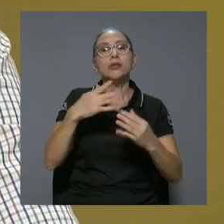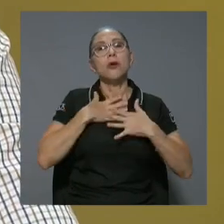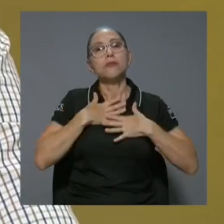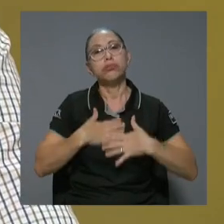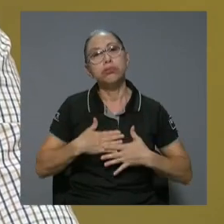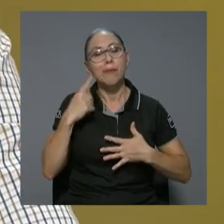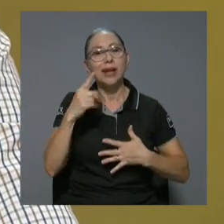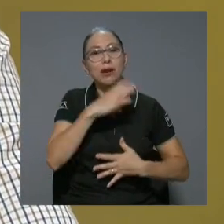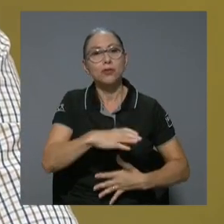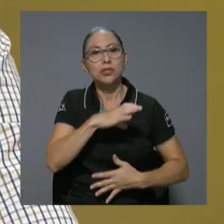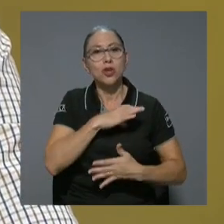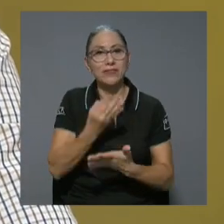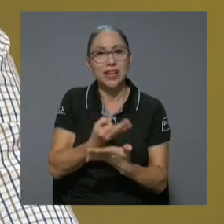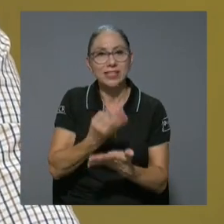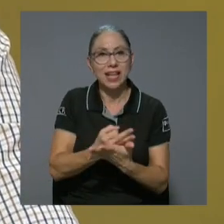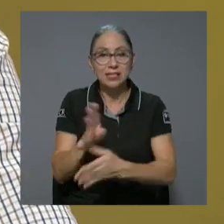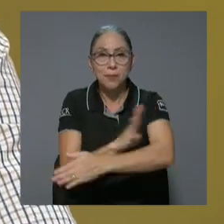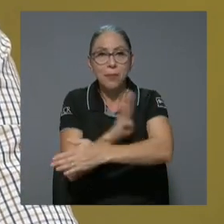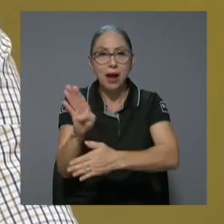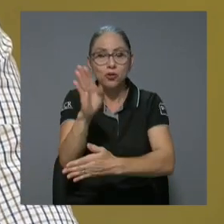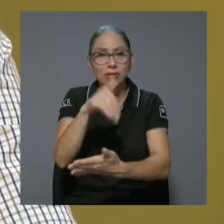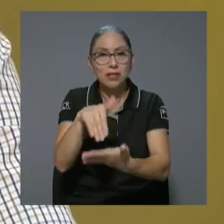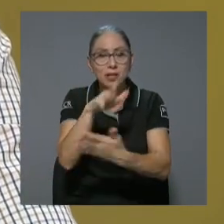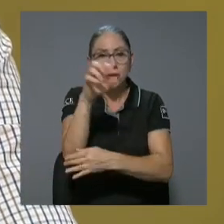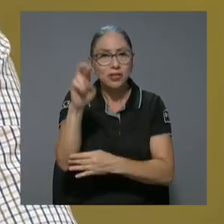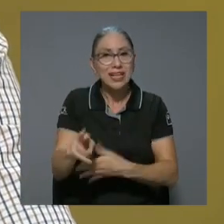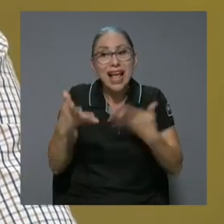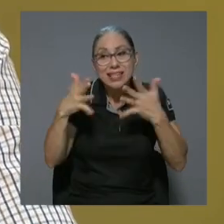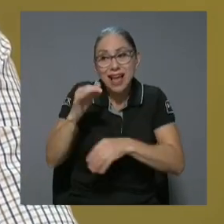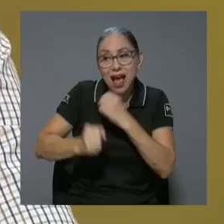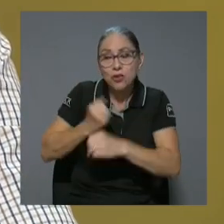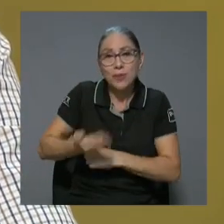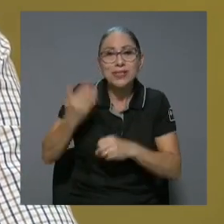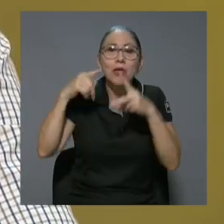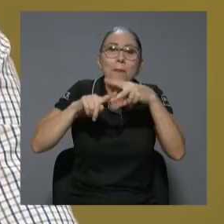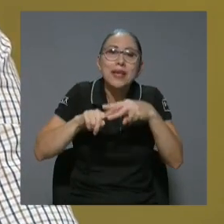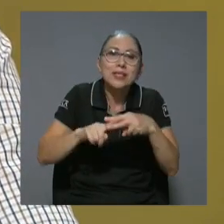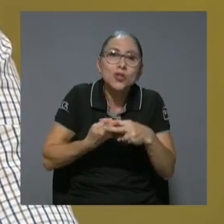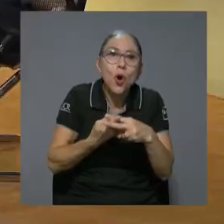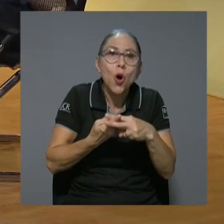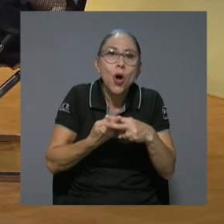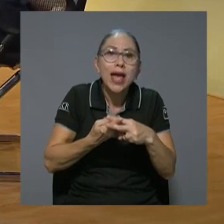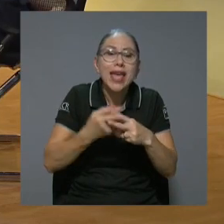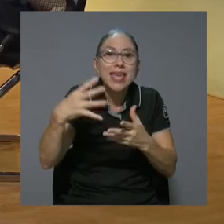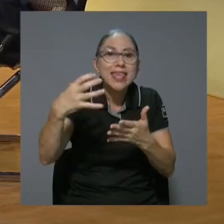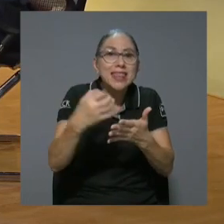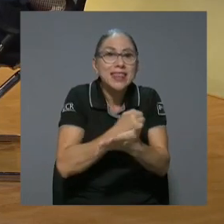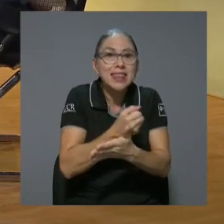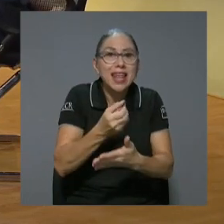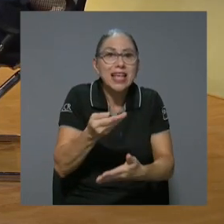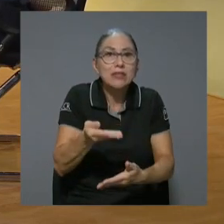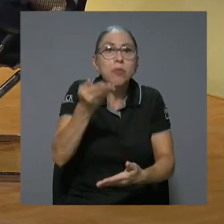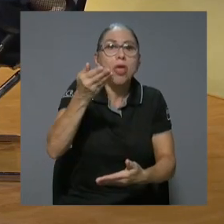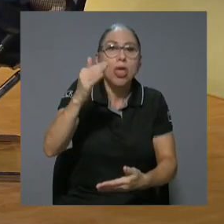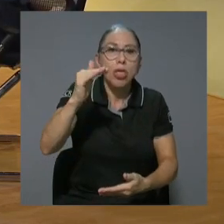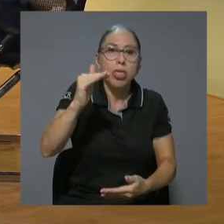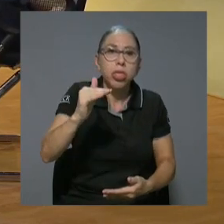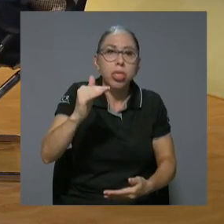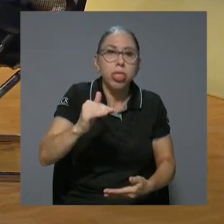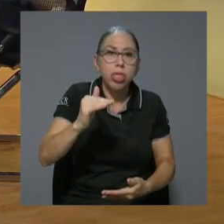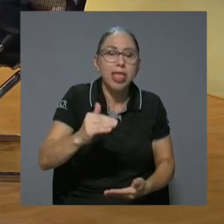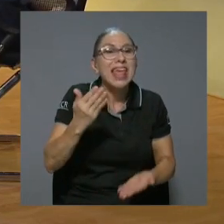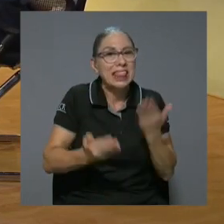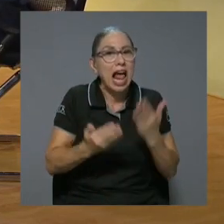financieras, ¿verdad? El Banco Central de Costa Rica ya empezó en 2023 a bajar los tipos de interés, y todavía probablemente lo va a hacer un poco más